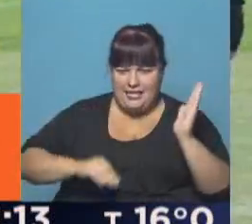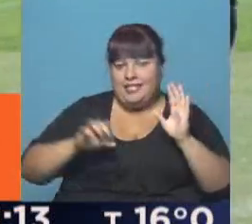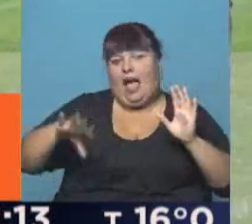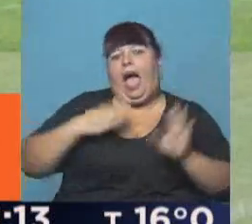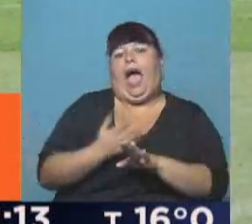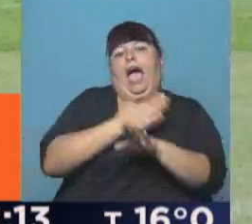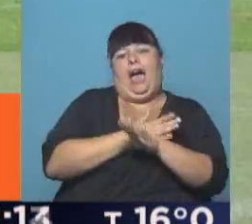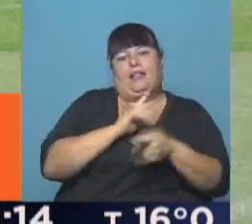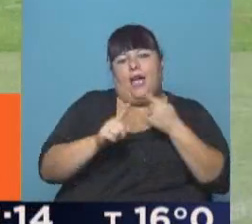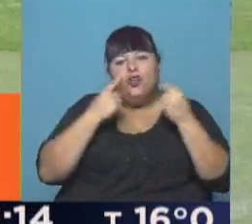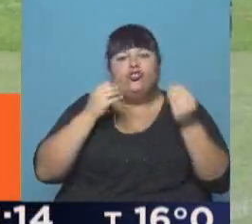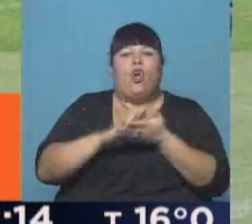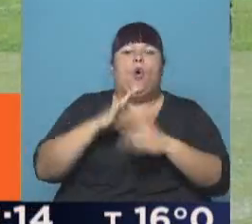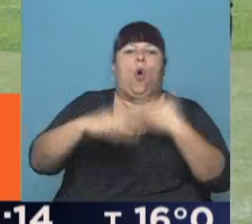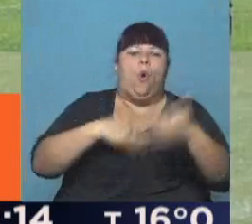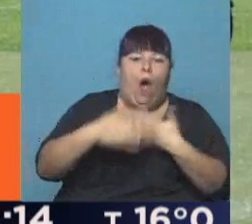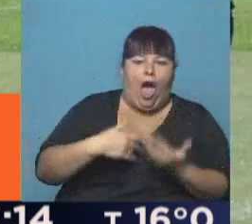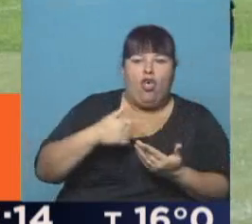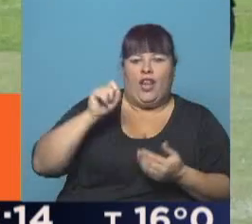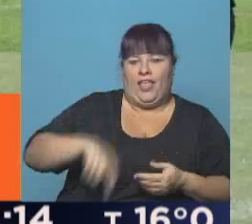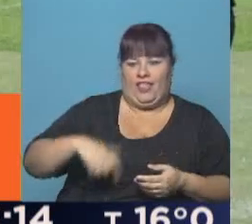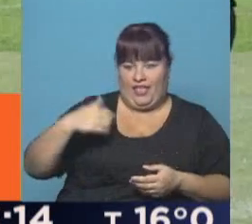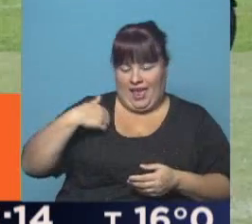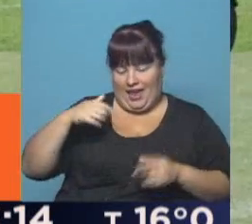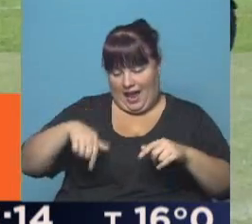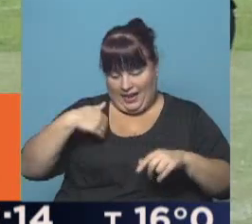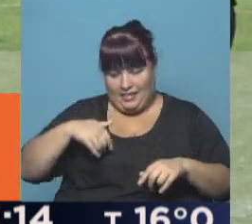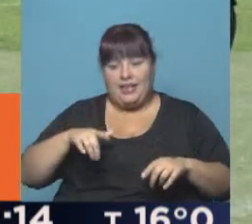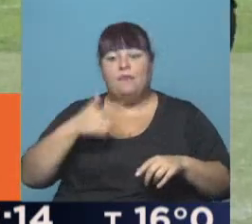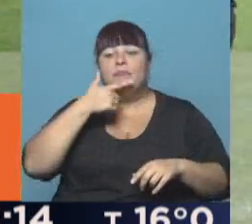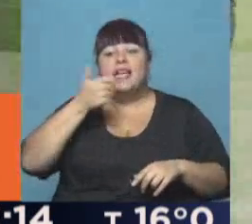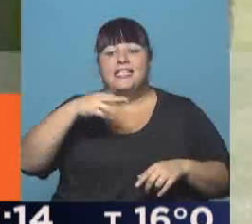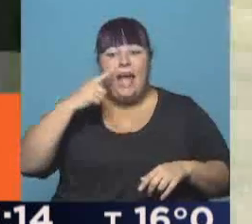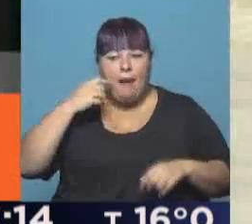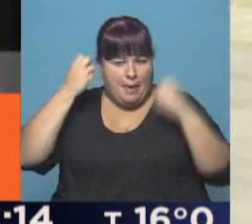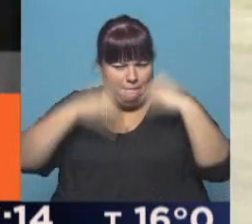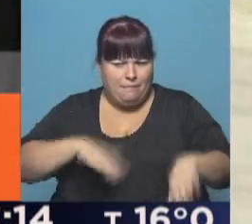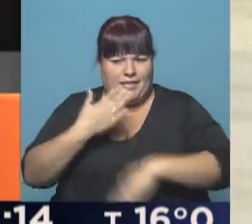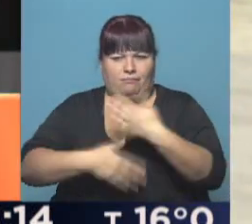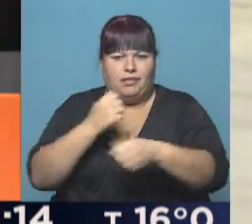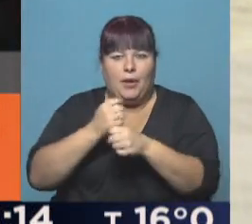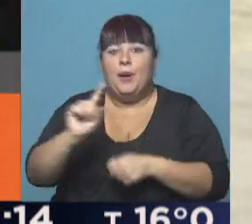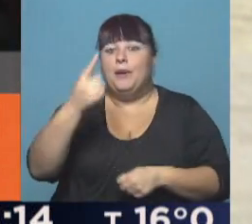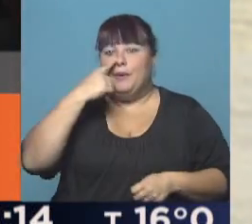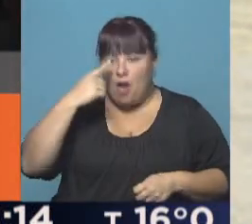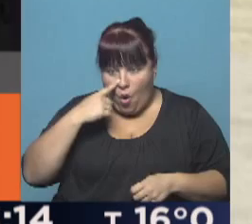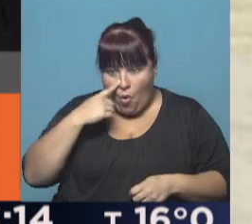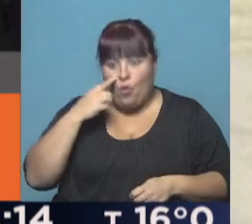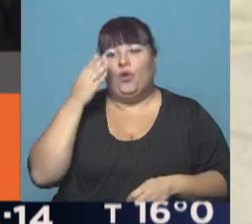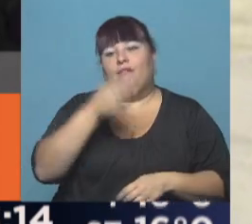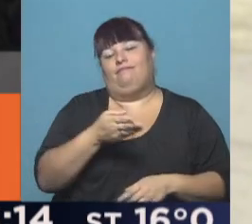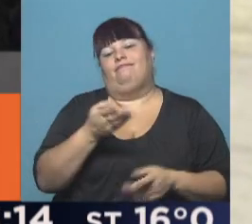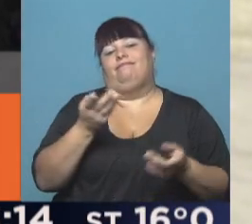previa que tiene que ver con jugadores de nuestro medio. Sampaoli pone primera y el 1 de junio, valga la